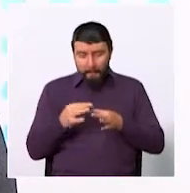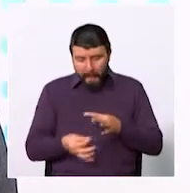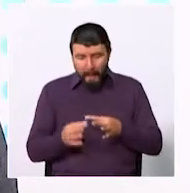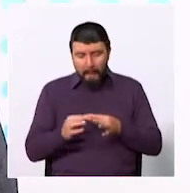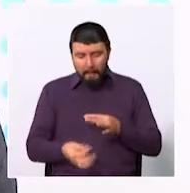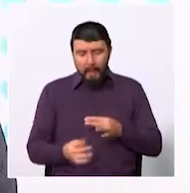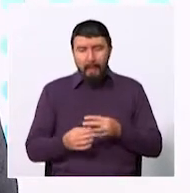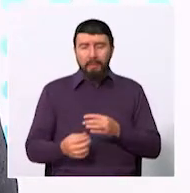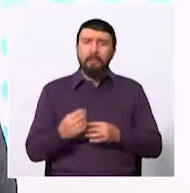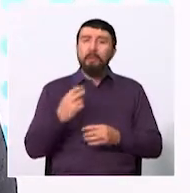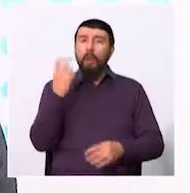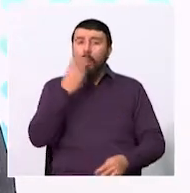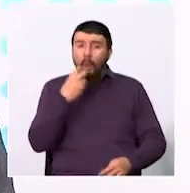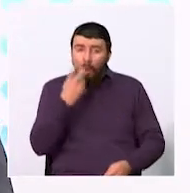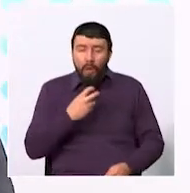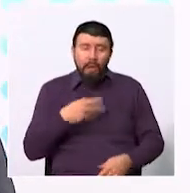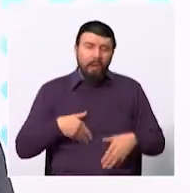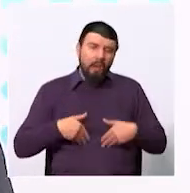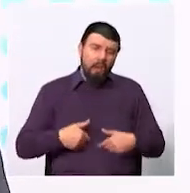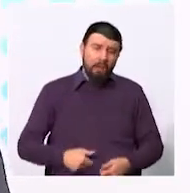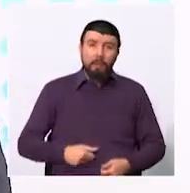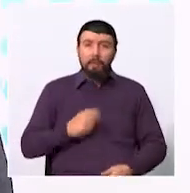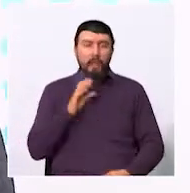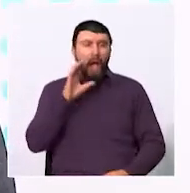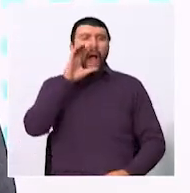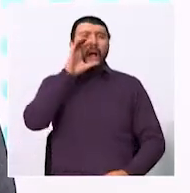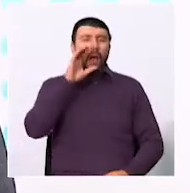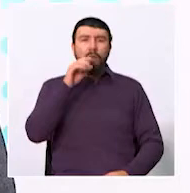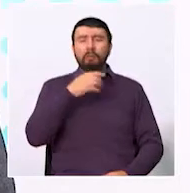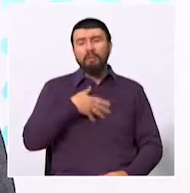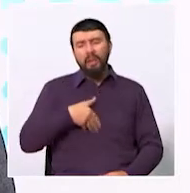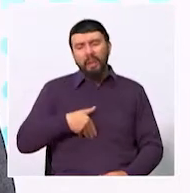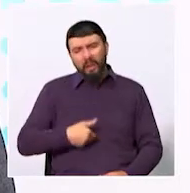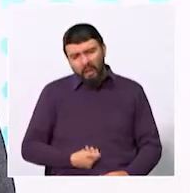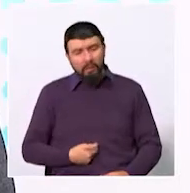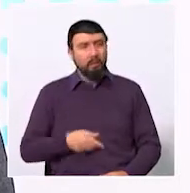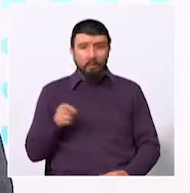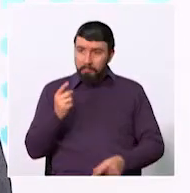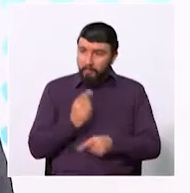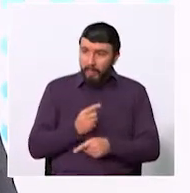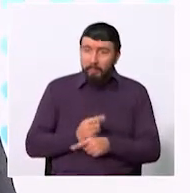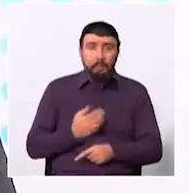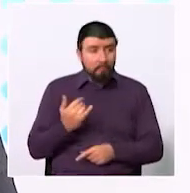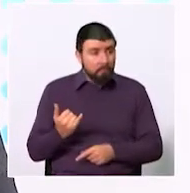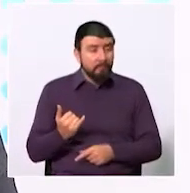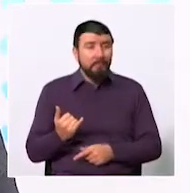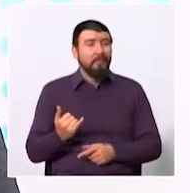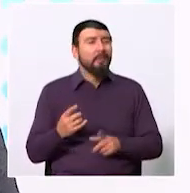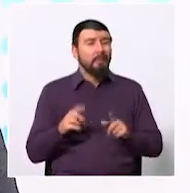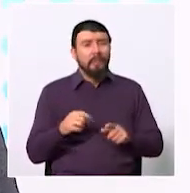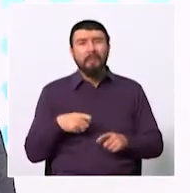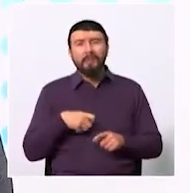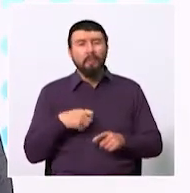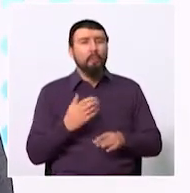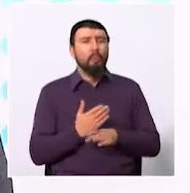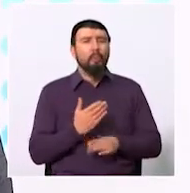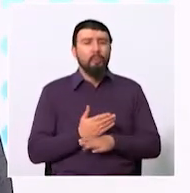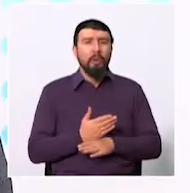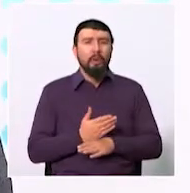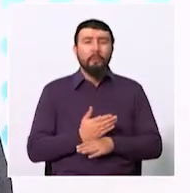canso de hablar al gritar será por todo que me da esto aparte tengo problema